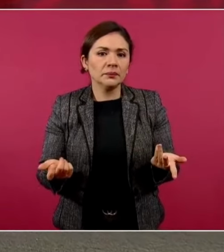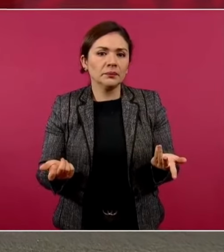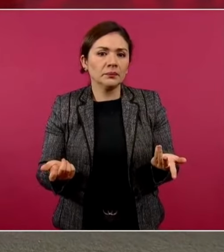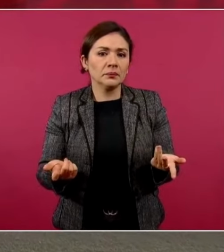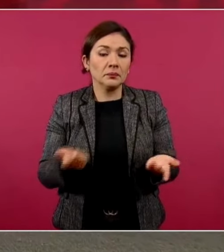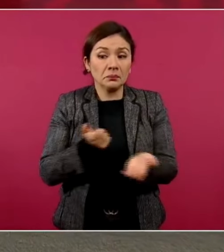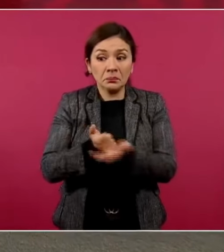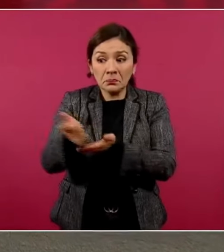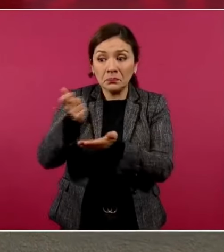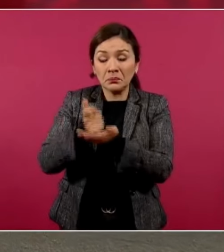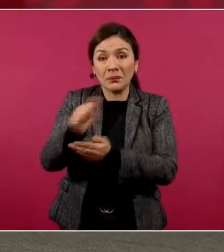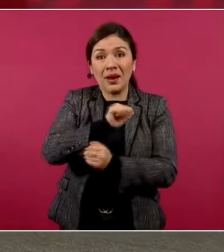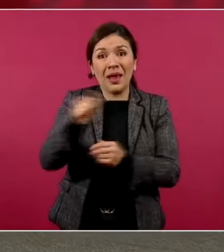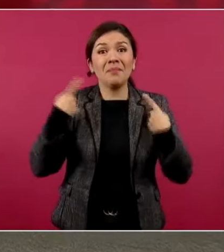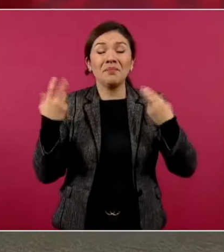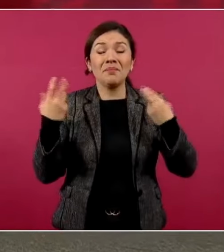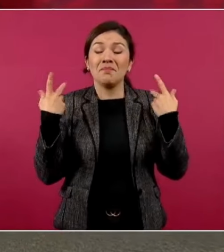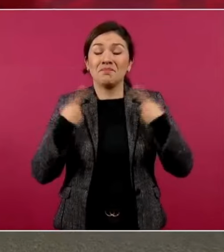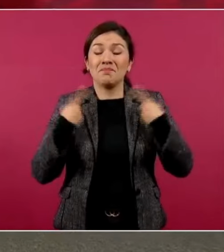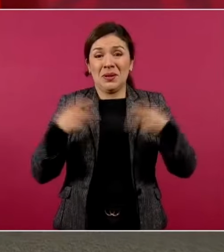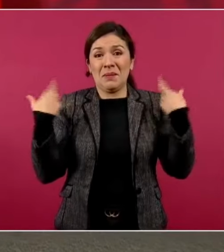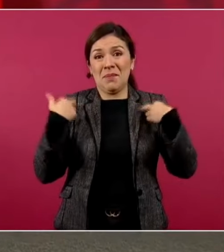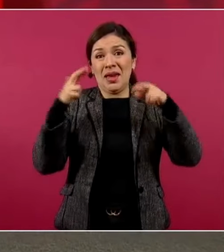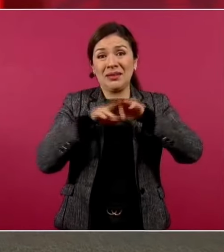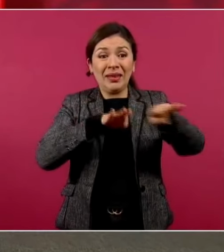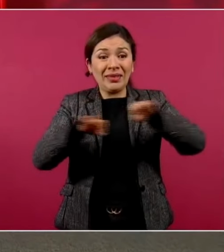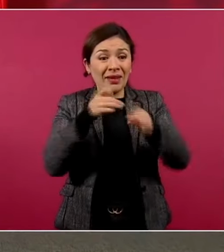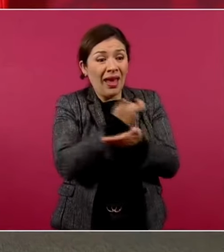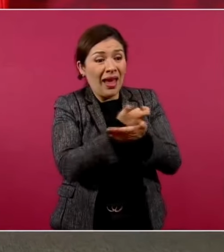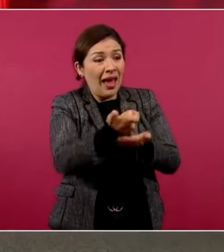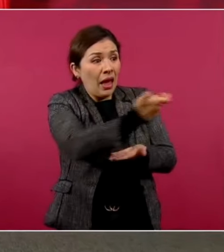el sueldo, el salario al maestro,